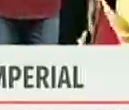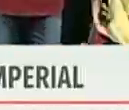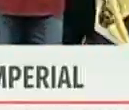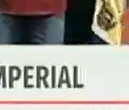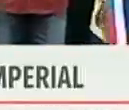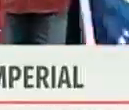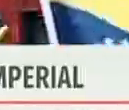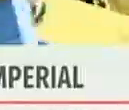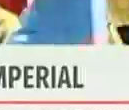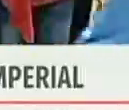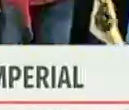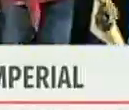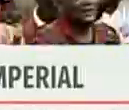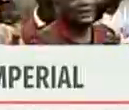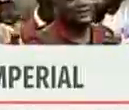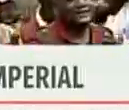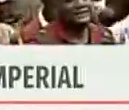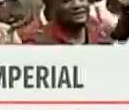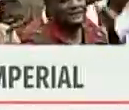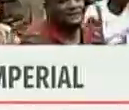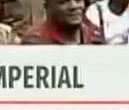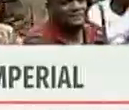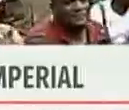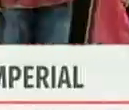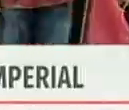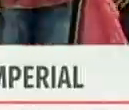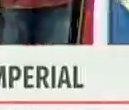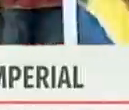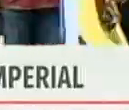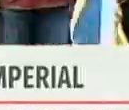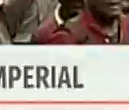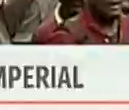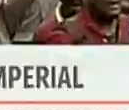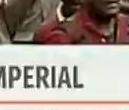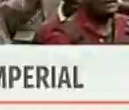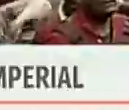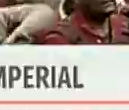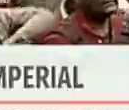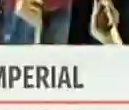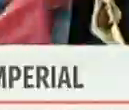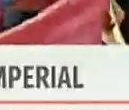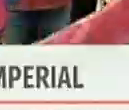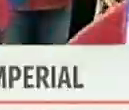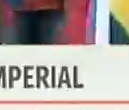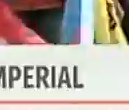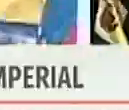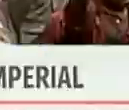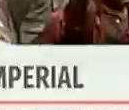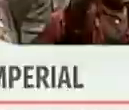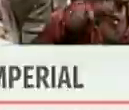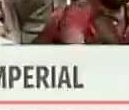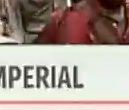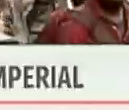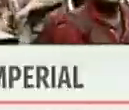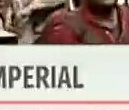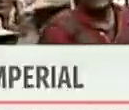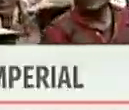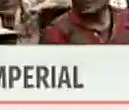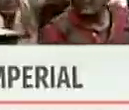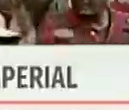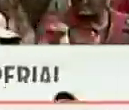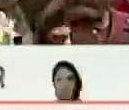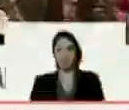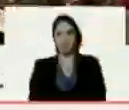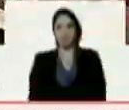¡Que viva la patria grande! ¡Que viva Bolívar! ¡Que viva Chávez! ¡Que viva